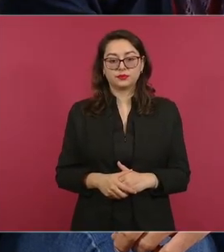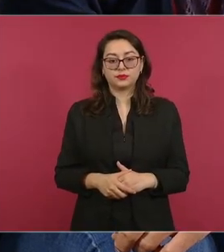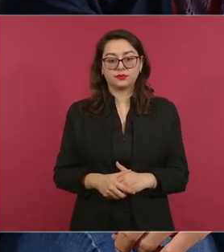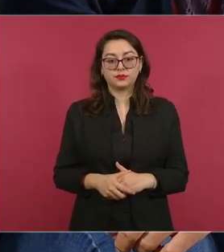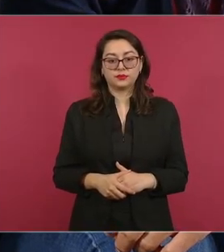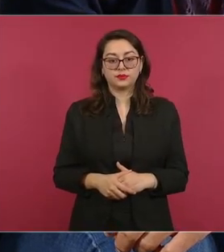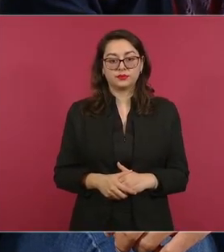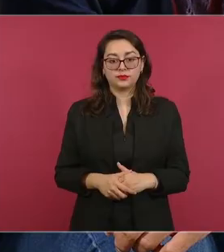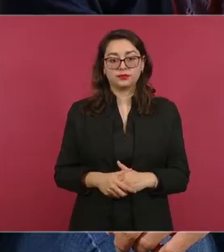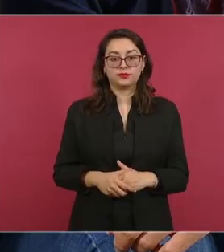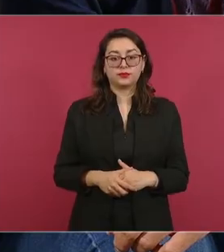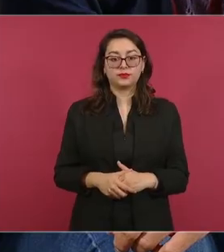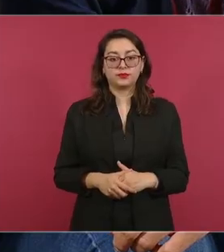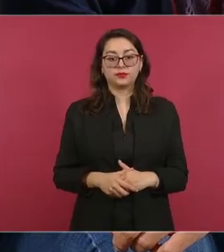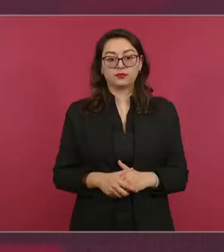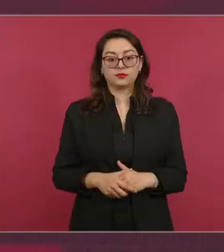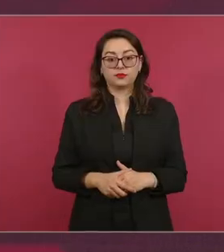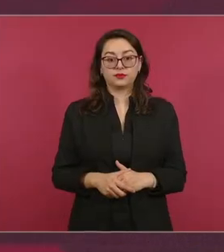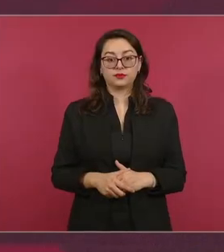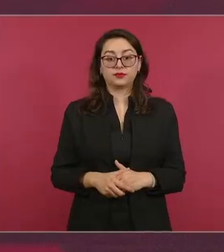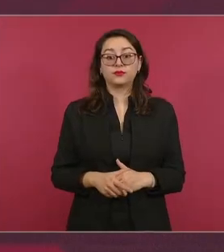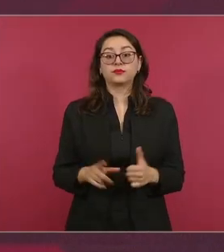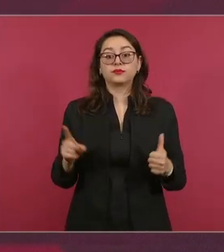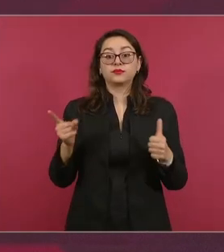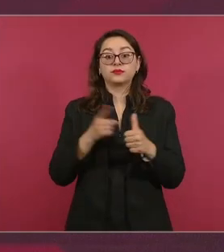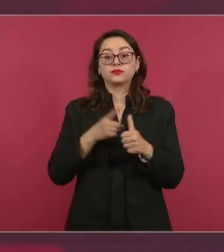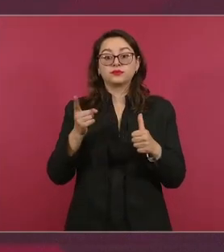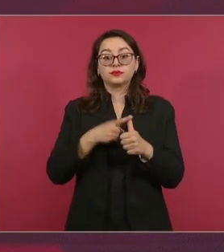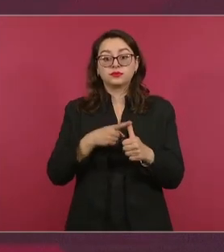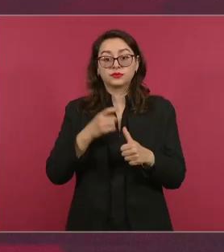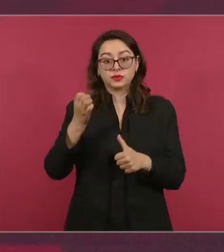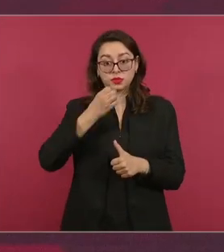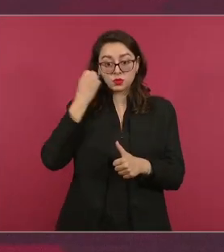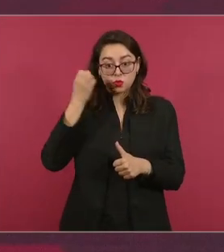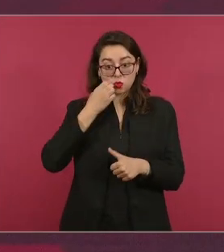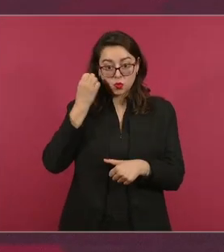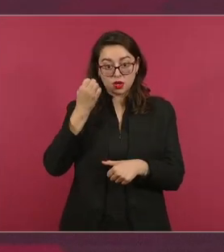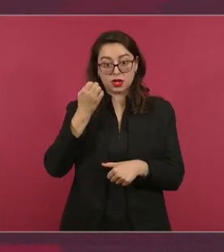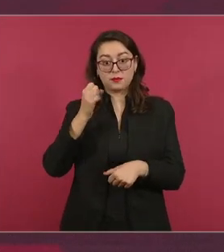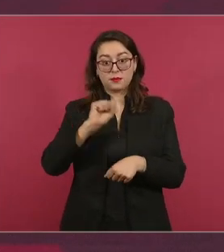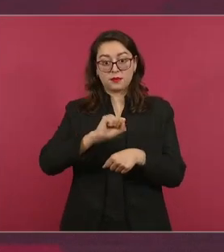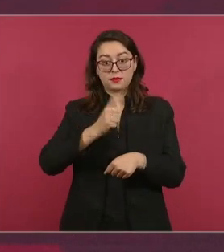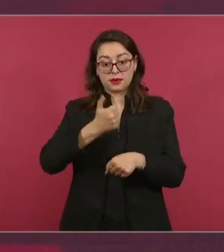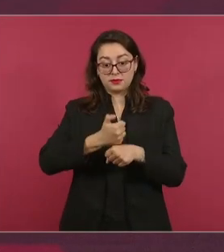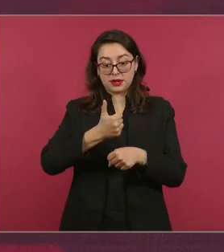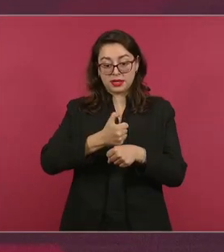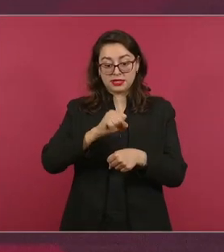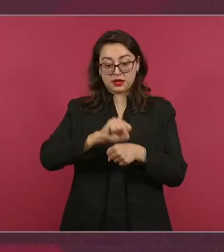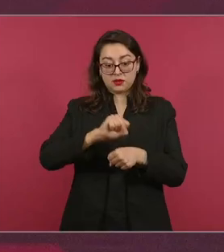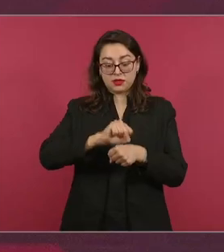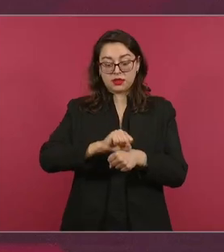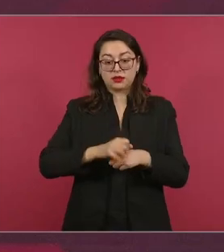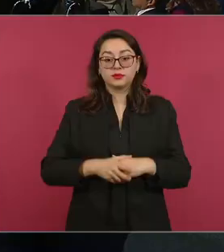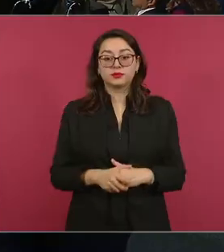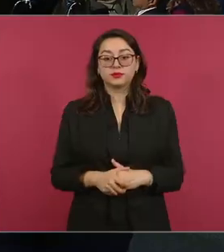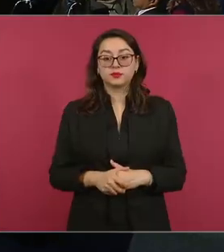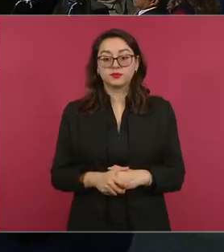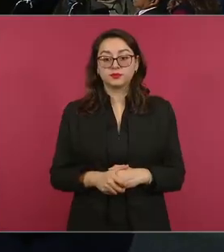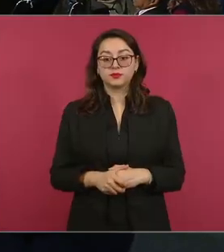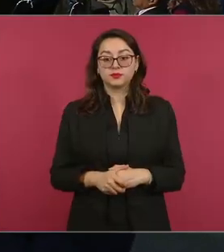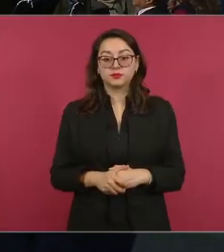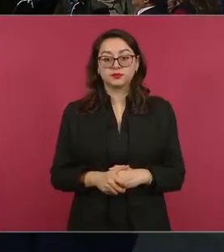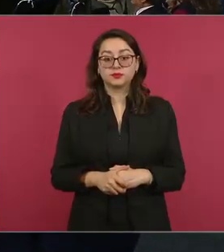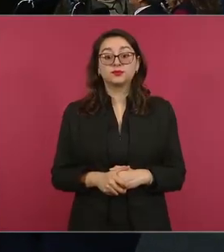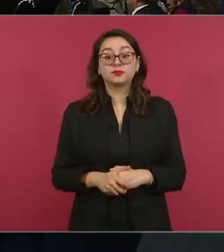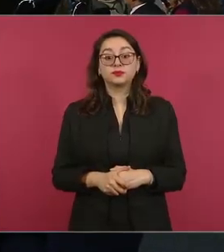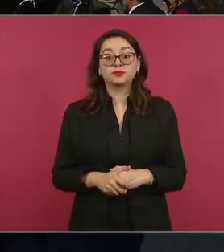ya nada más me agregaron aquí que la prioridad son escuelas primarias y secundarias. Presidente, preguntas de Veracruz. No va a